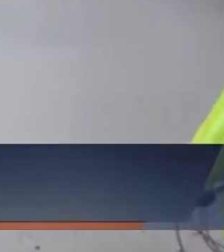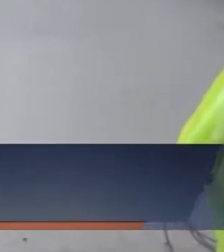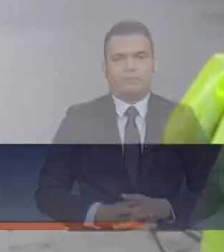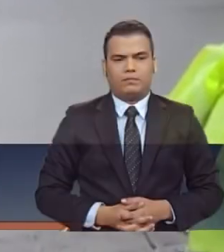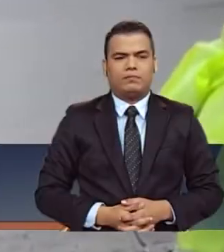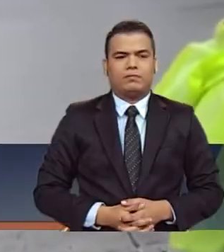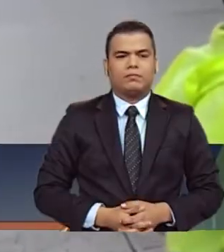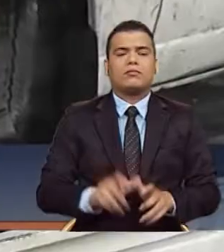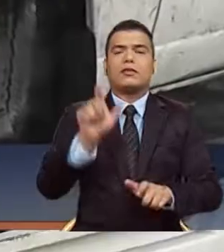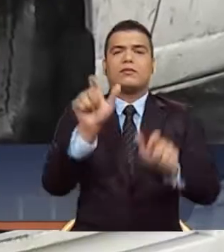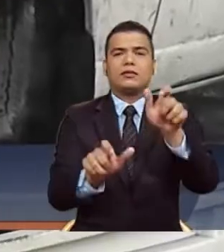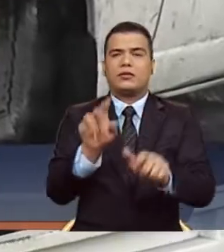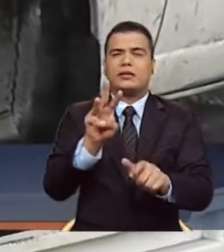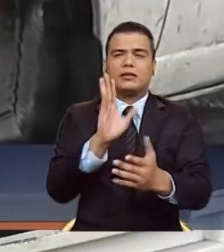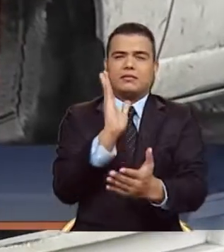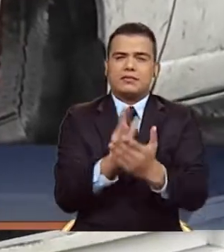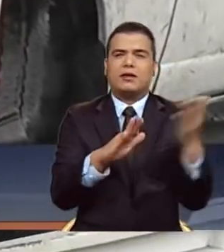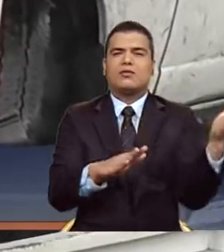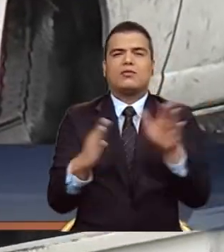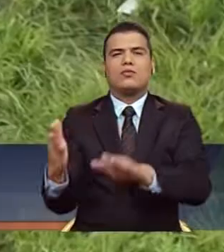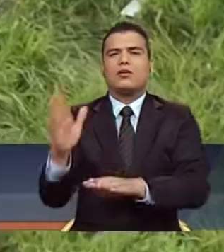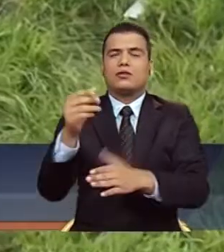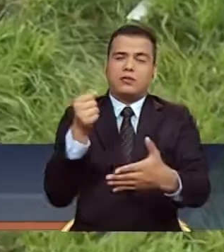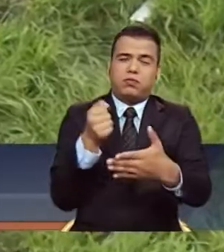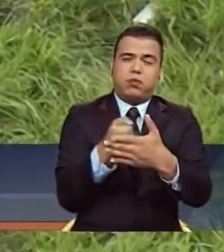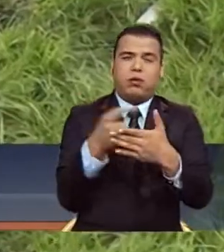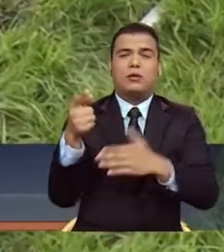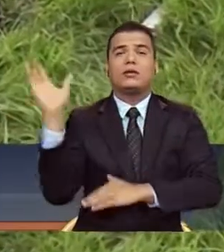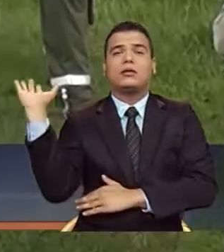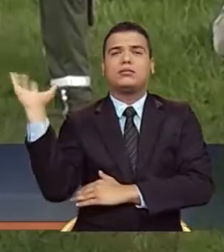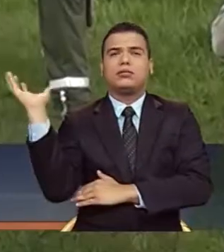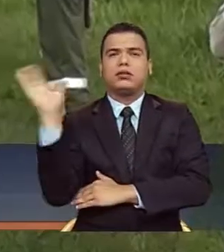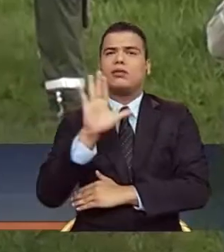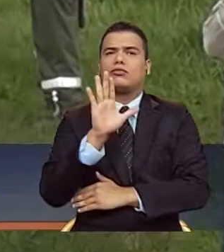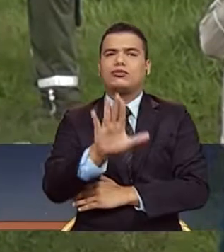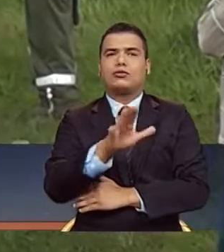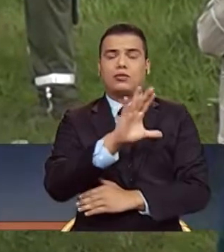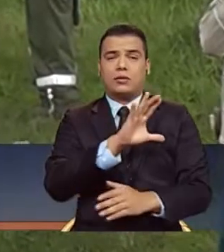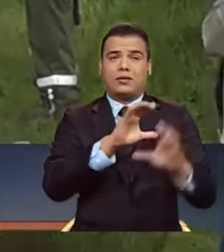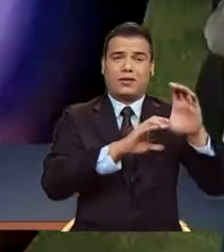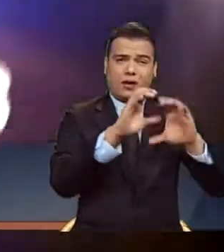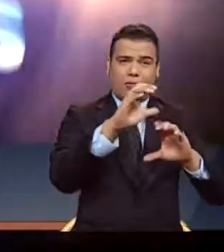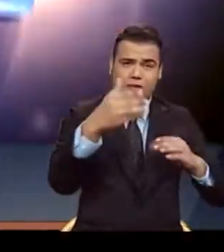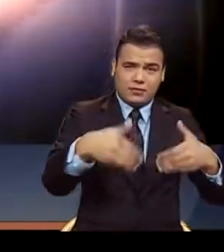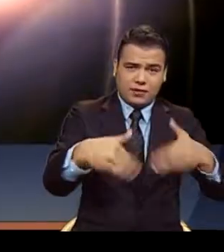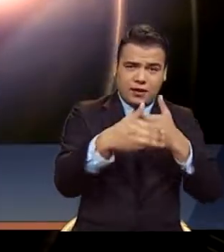Tres personas muertas dejan accidentes de ambulancias ocurridos hoy en carreteras del Cauca.